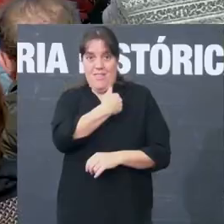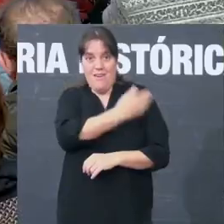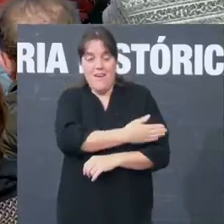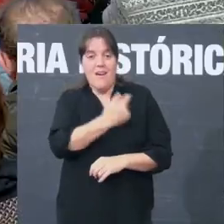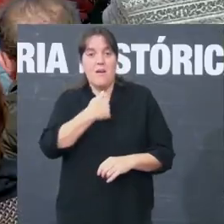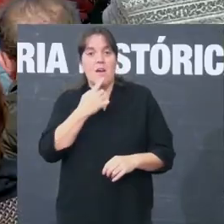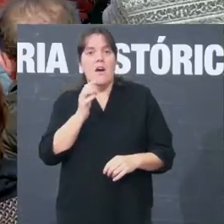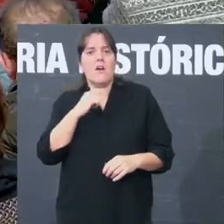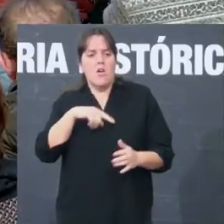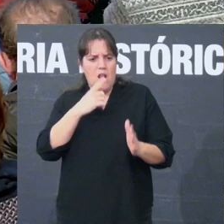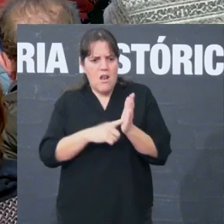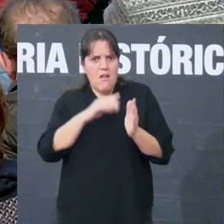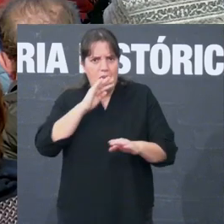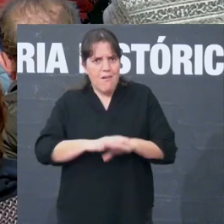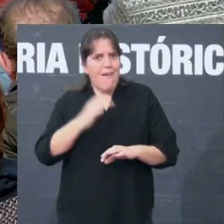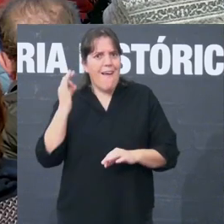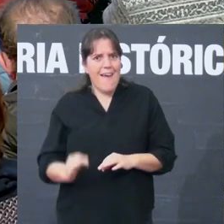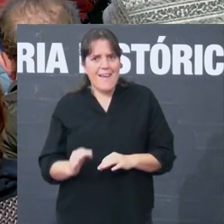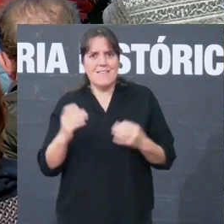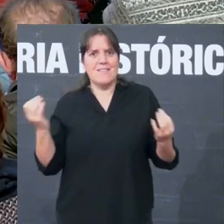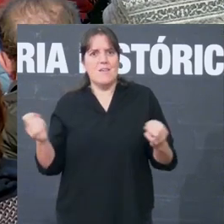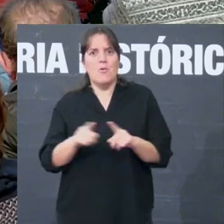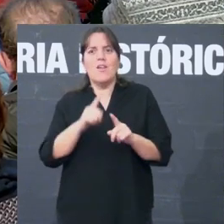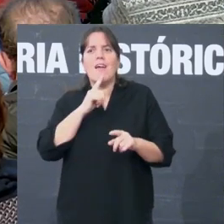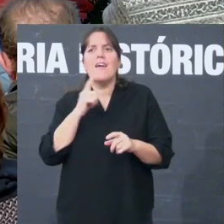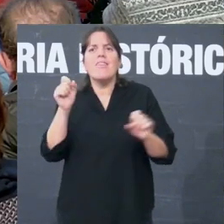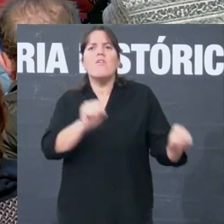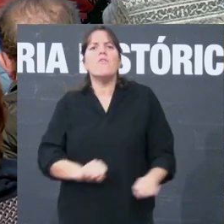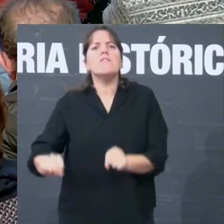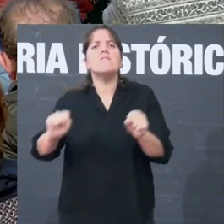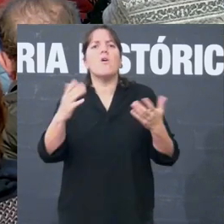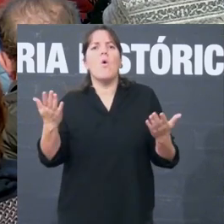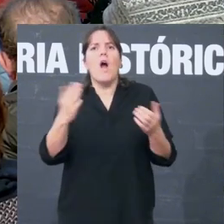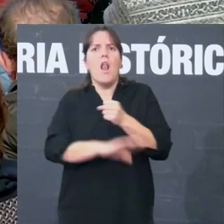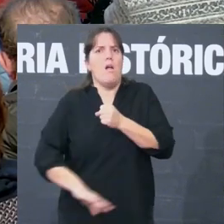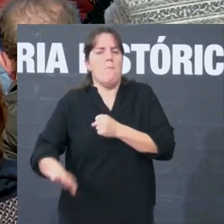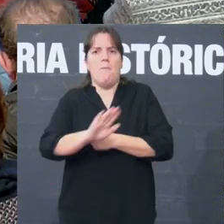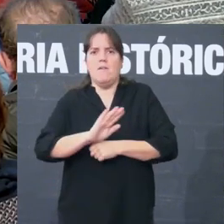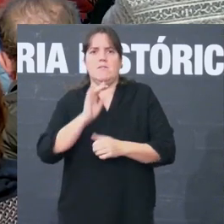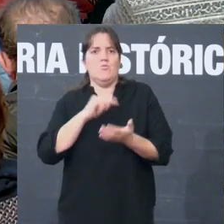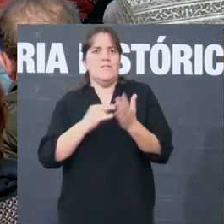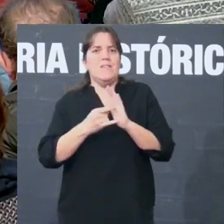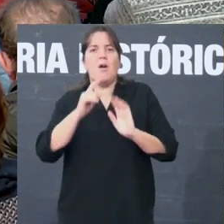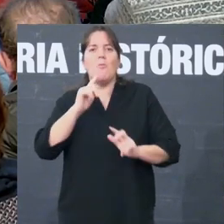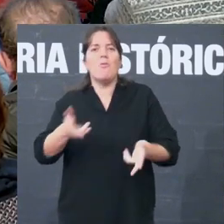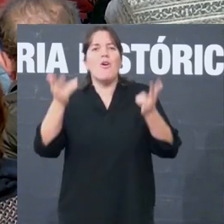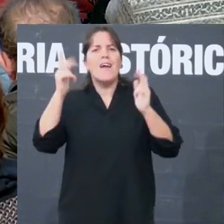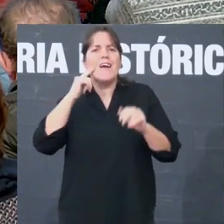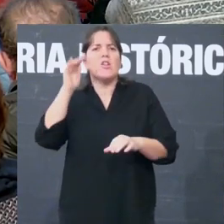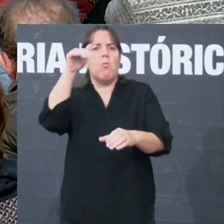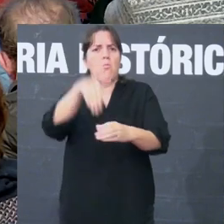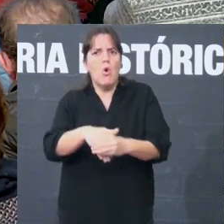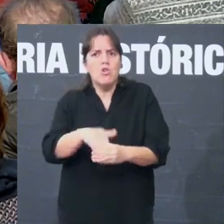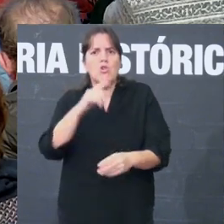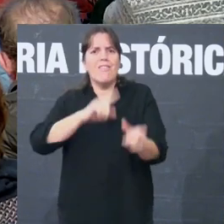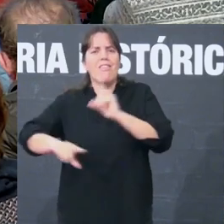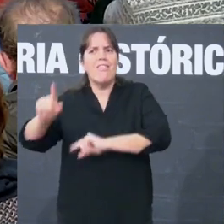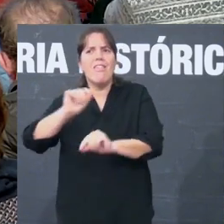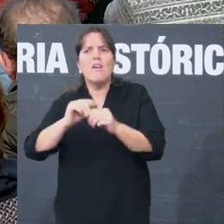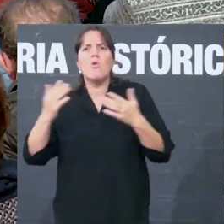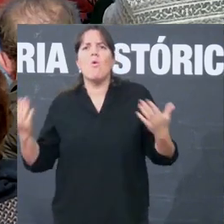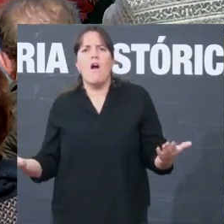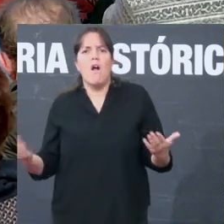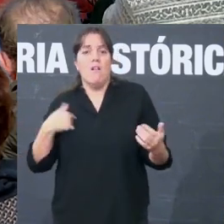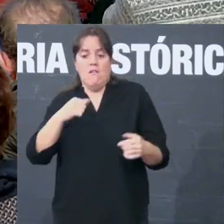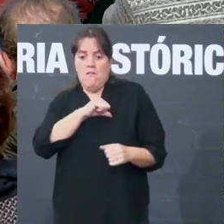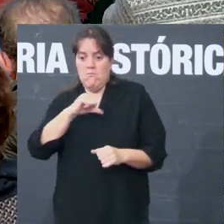Non defendemos outra cousa que a base mesma do sistema democrático, que é o dereito, a través do voto, a poder decidir sobre a túa propia